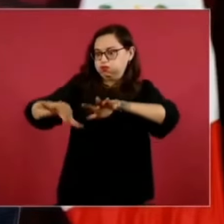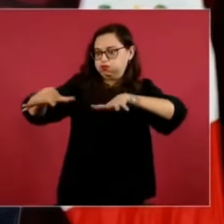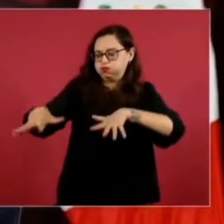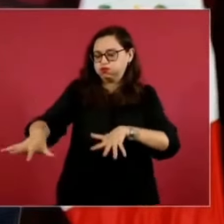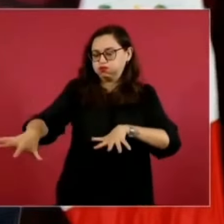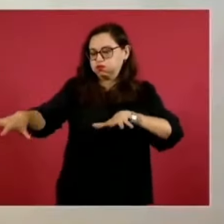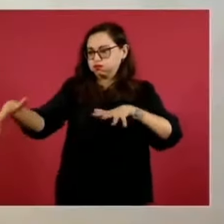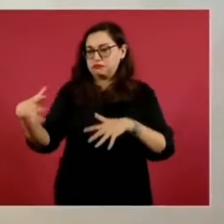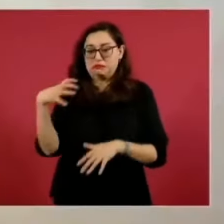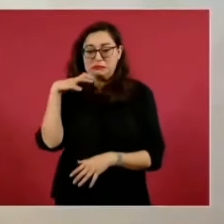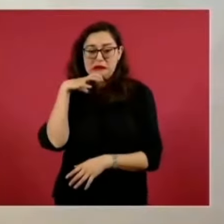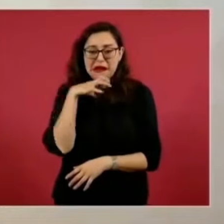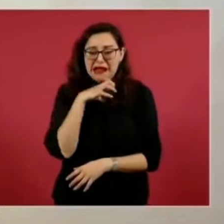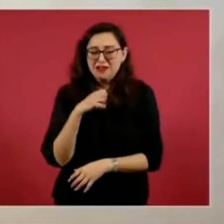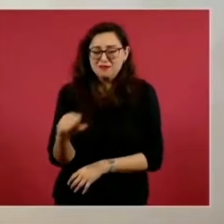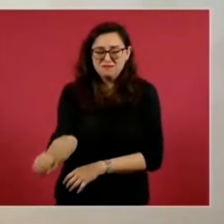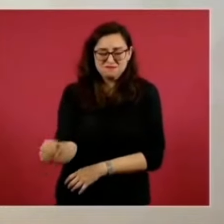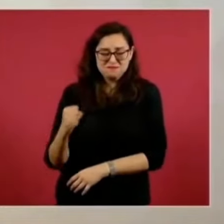y el